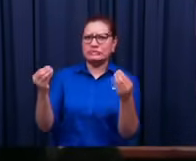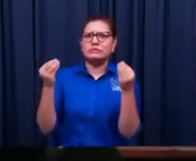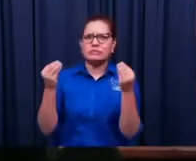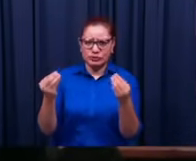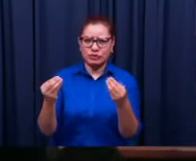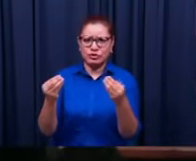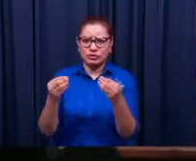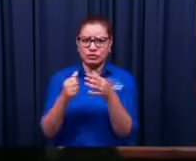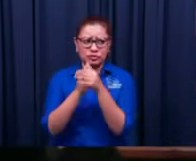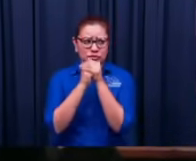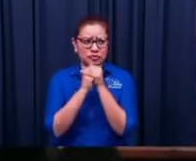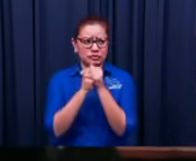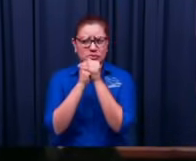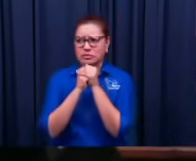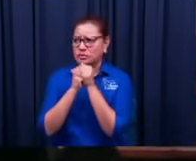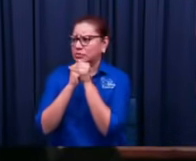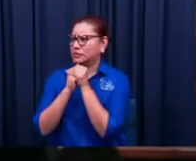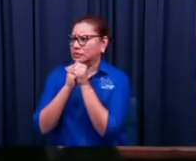orando.